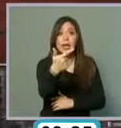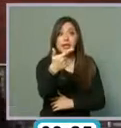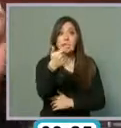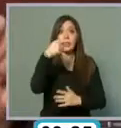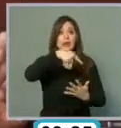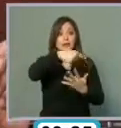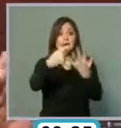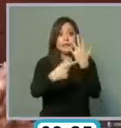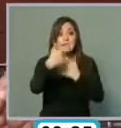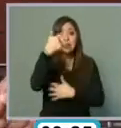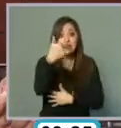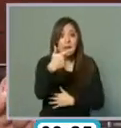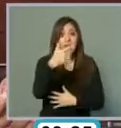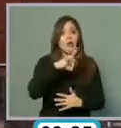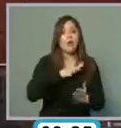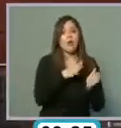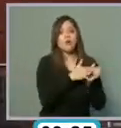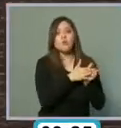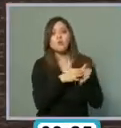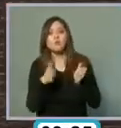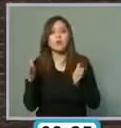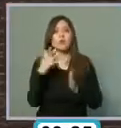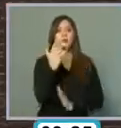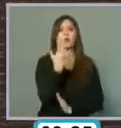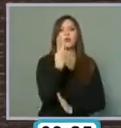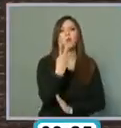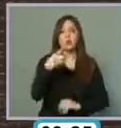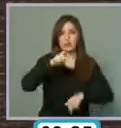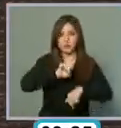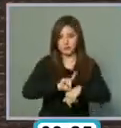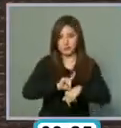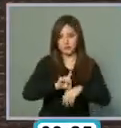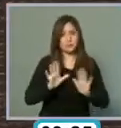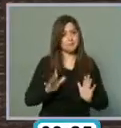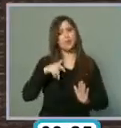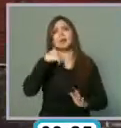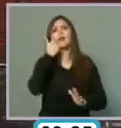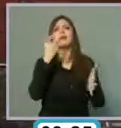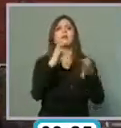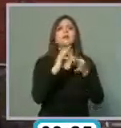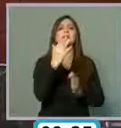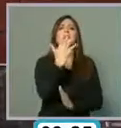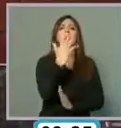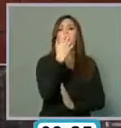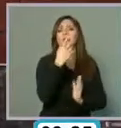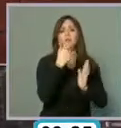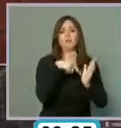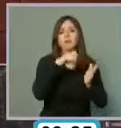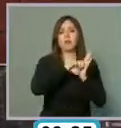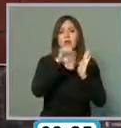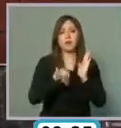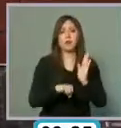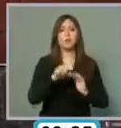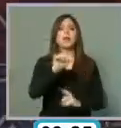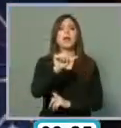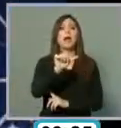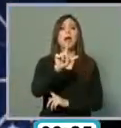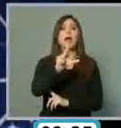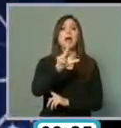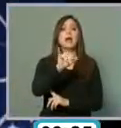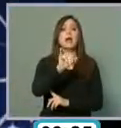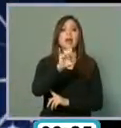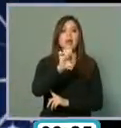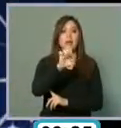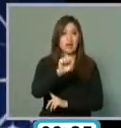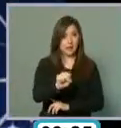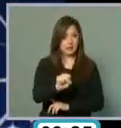periodo tiene 52 días. Muy bien. Entonces les voy a poner el ejemplo. Por ejemplo, Aries, Ajá. que empieza